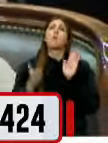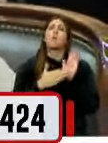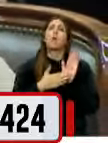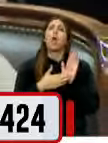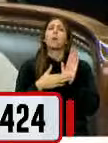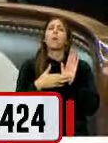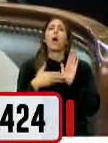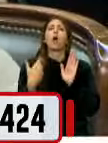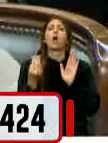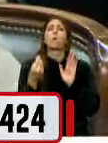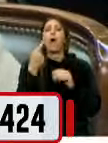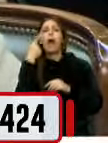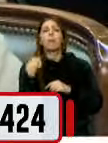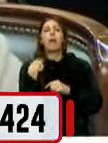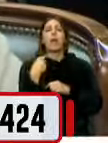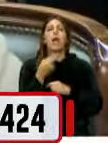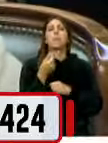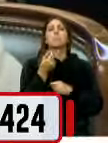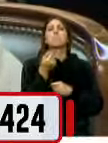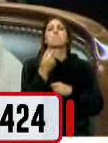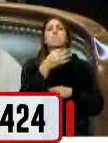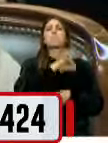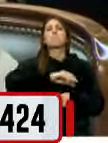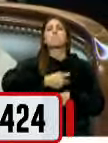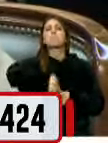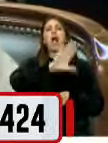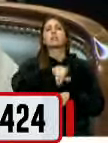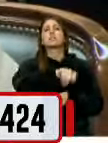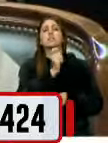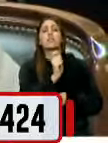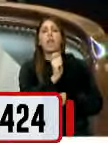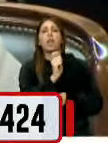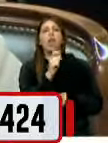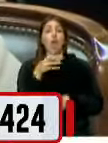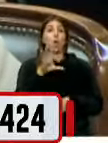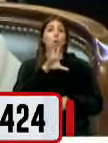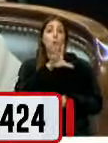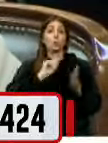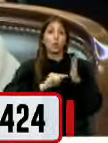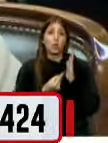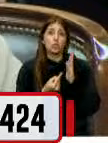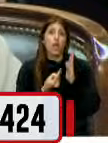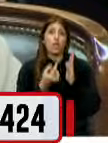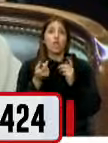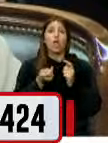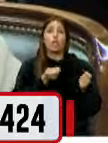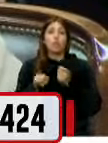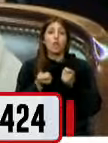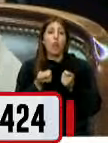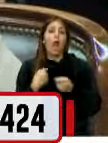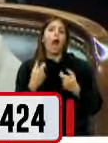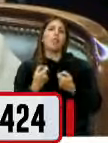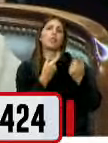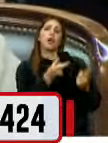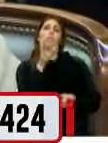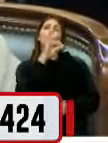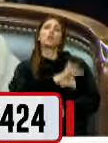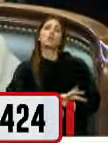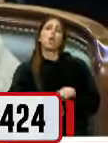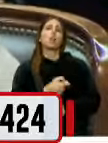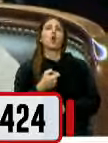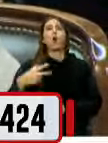a comprender del todo, pero lo más que sobresale es una entrega evidente de mi patria, parcelada en cuestiones